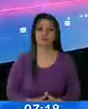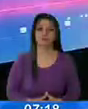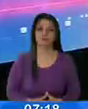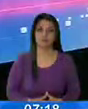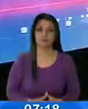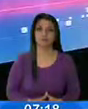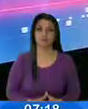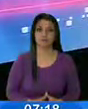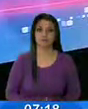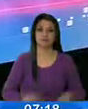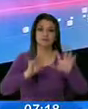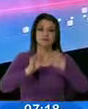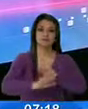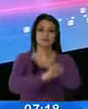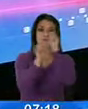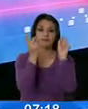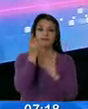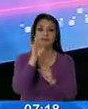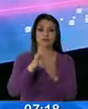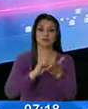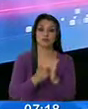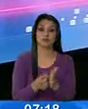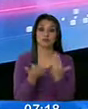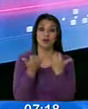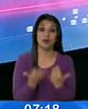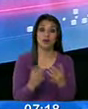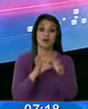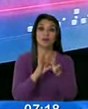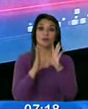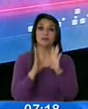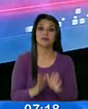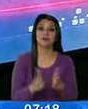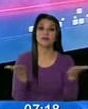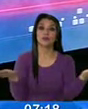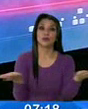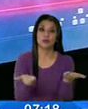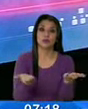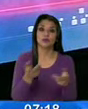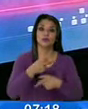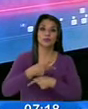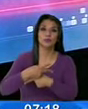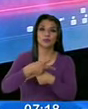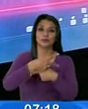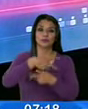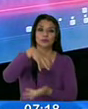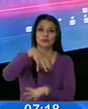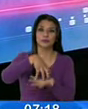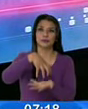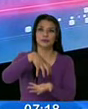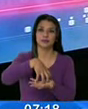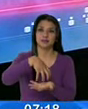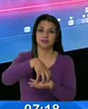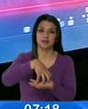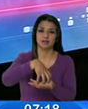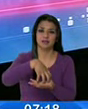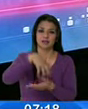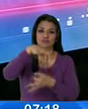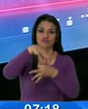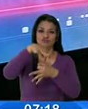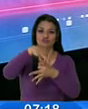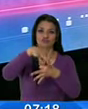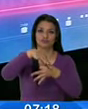A las 7:18 de la mañana es tiempo de ir con Sofía Vintimilla, está en el Consejo Provincial Provincial. Allá se inauguró